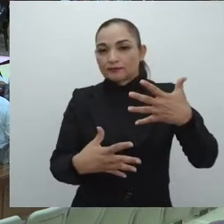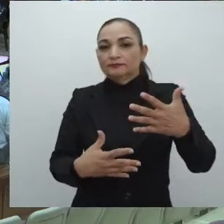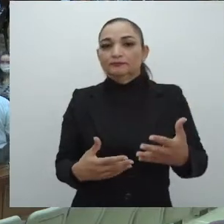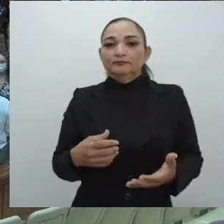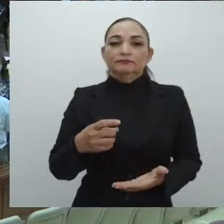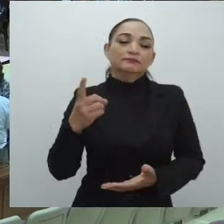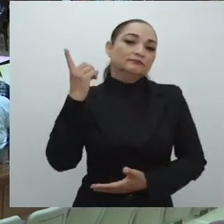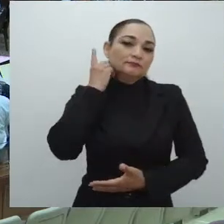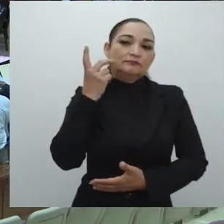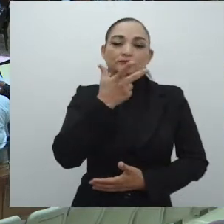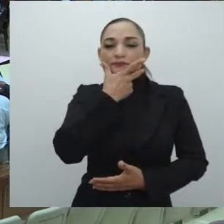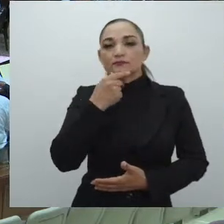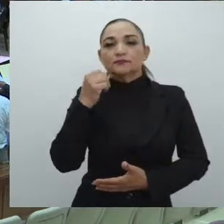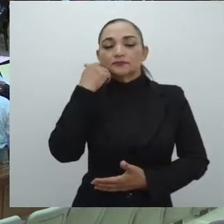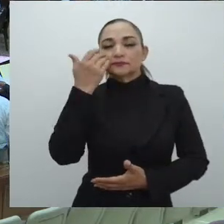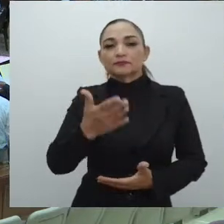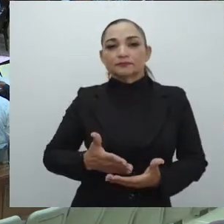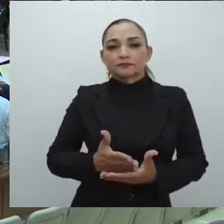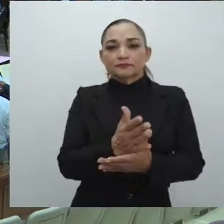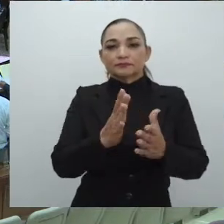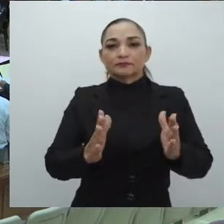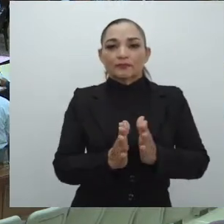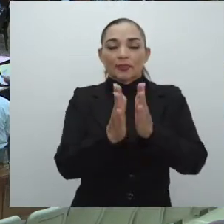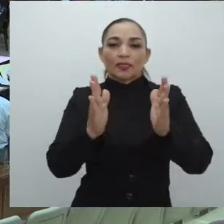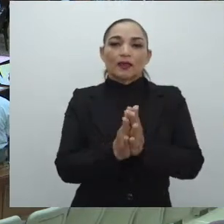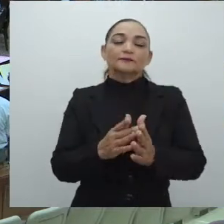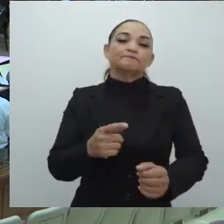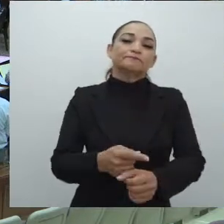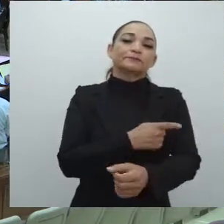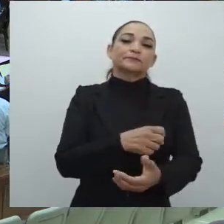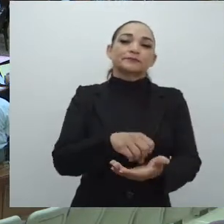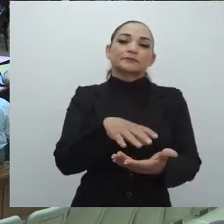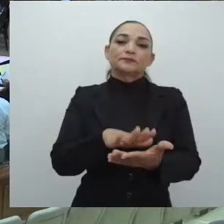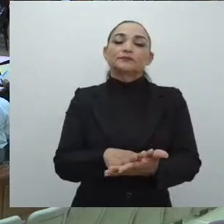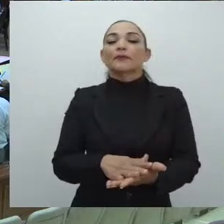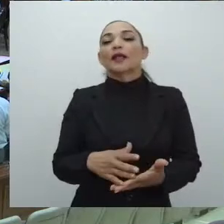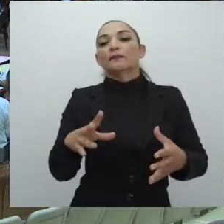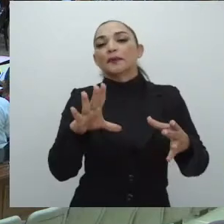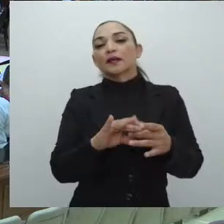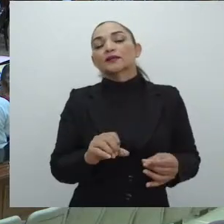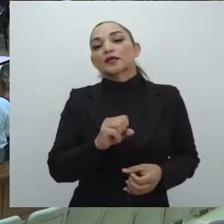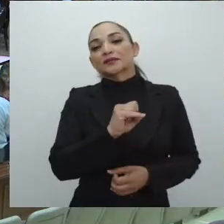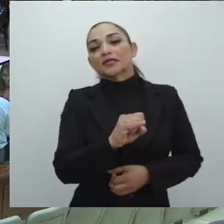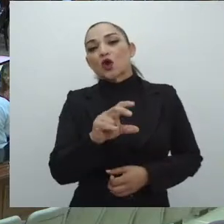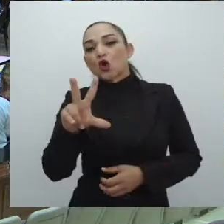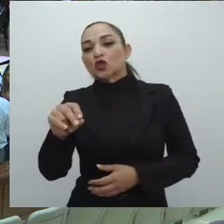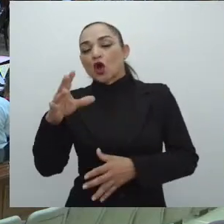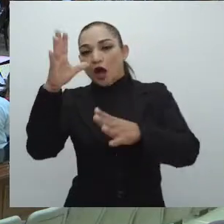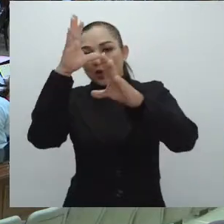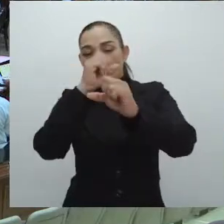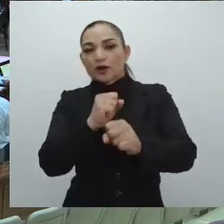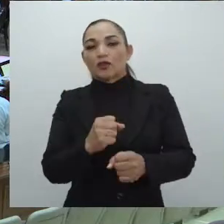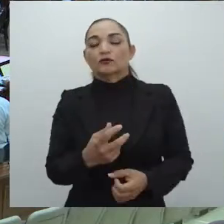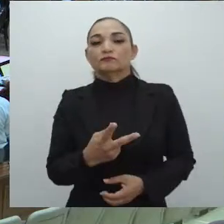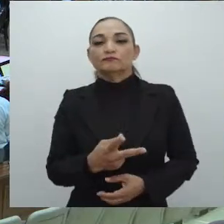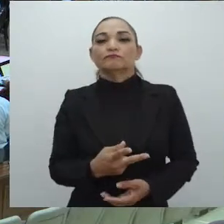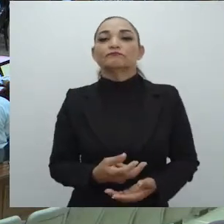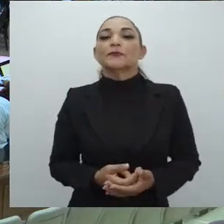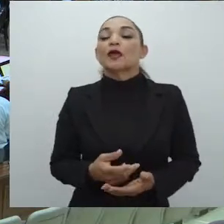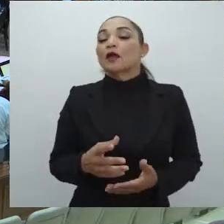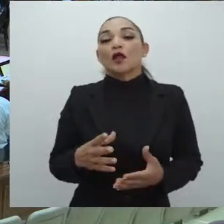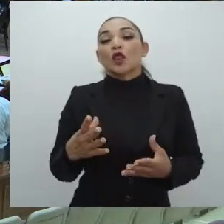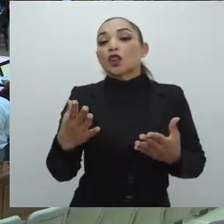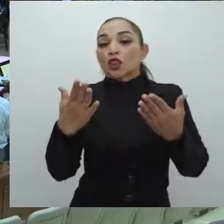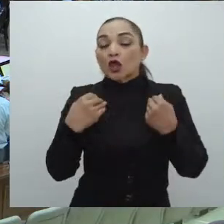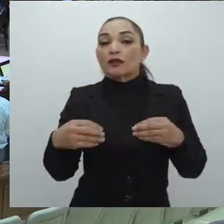diputadas y los diputados que deseen intervenir en la discusión deberán anotarse previamente indicando si es a favor o en contra. No habiendo